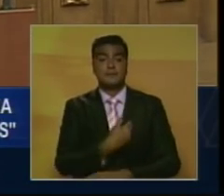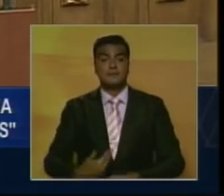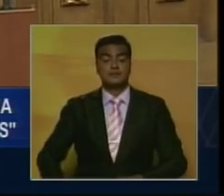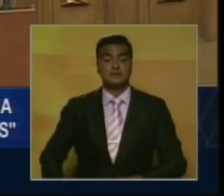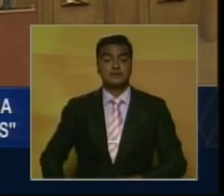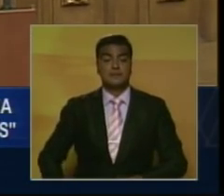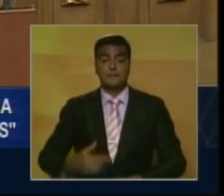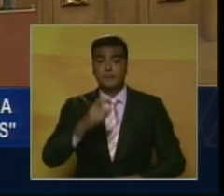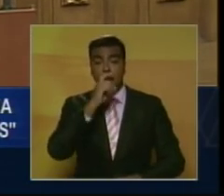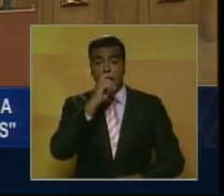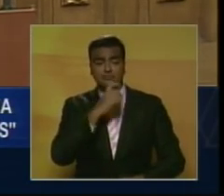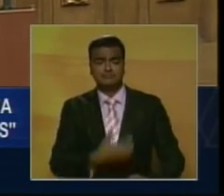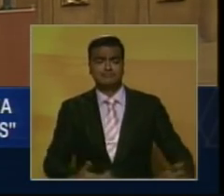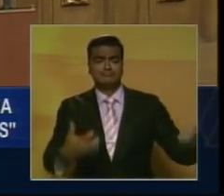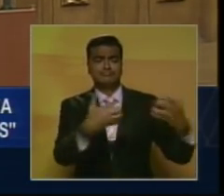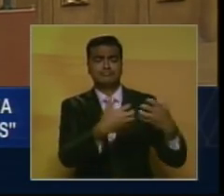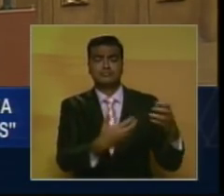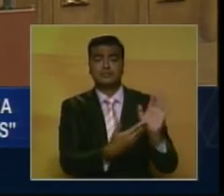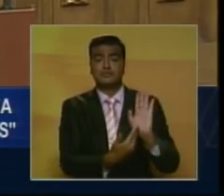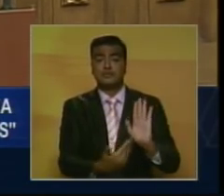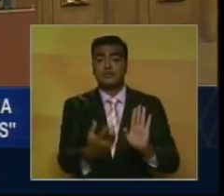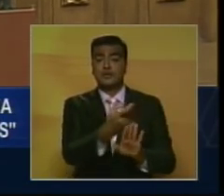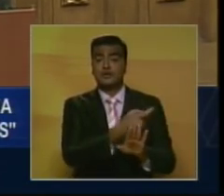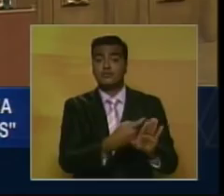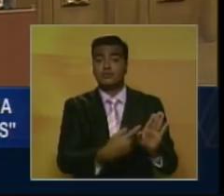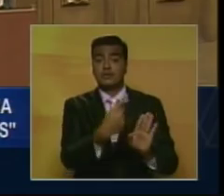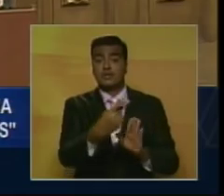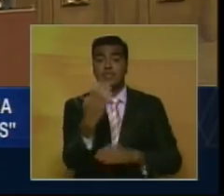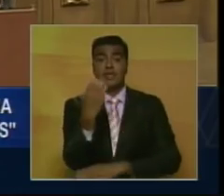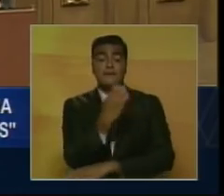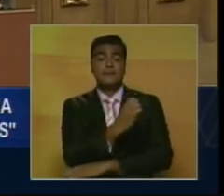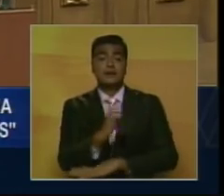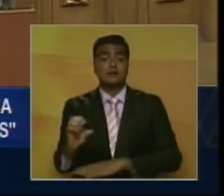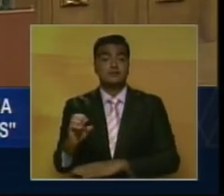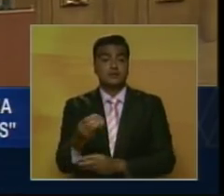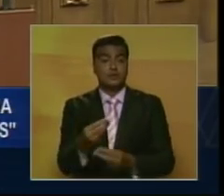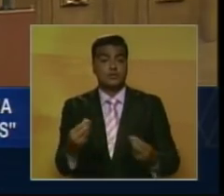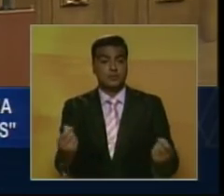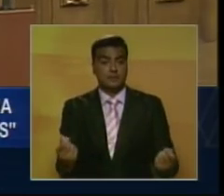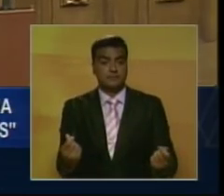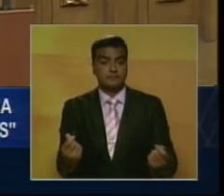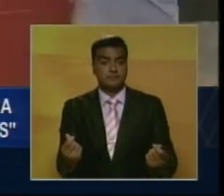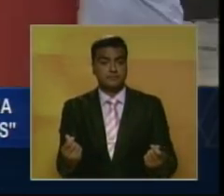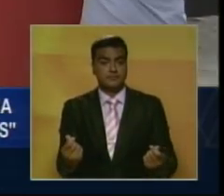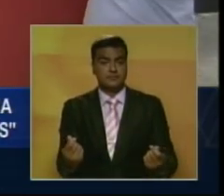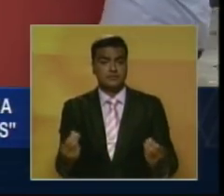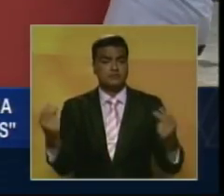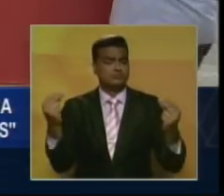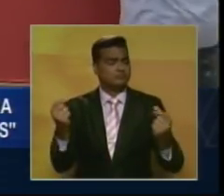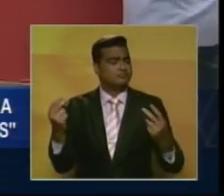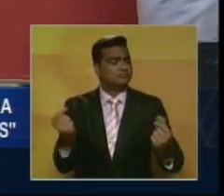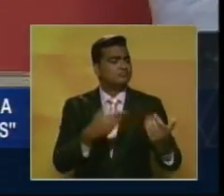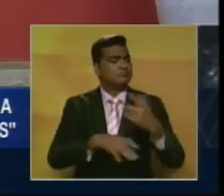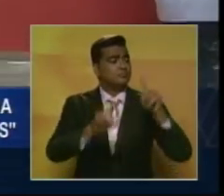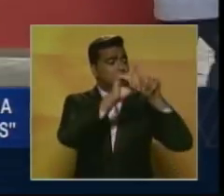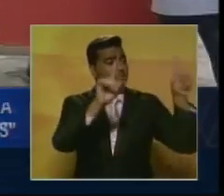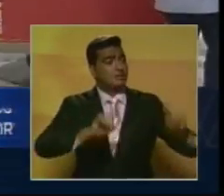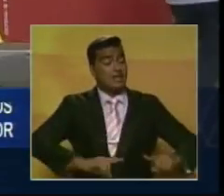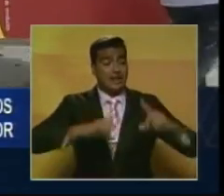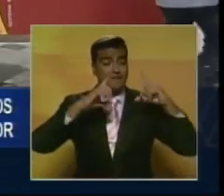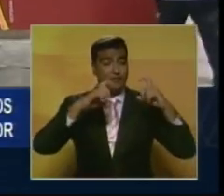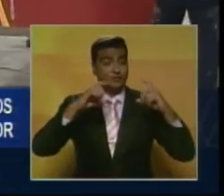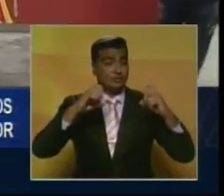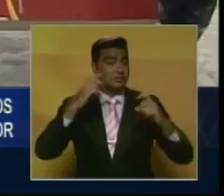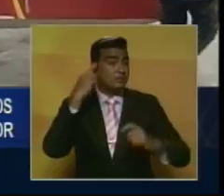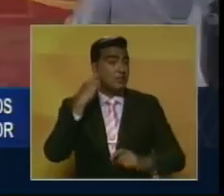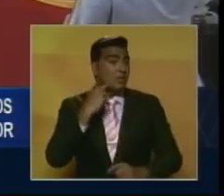Maduro choque con la propuesta del gobierno de un decreto de emergencia económica. Sobre el polémico desalojo de los retratos del libertador Simón